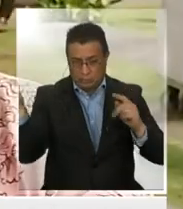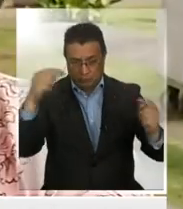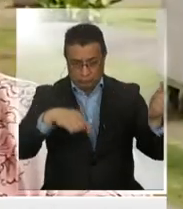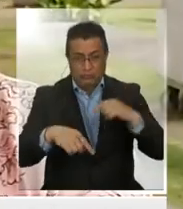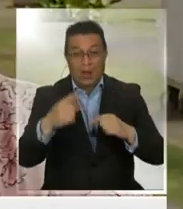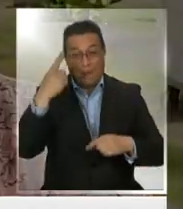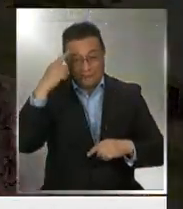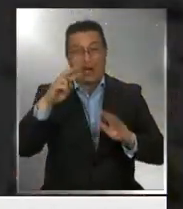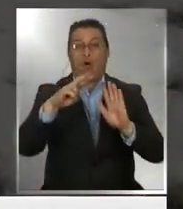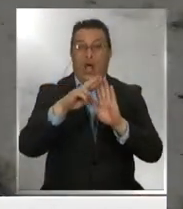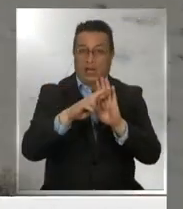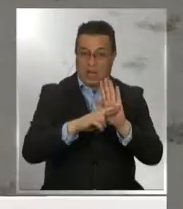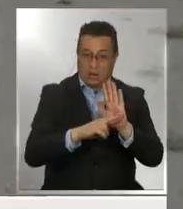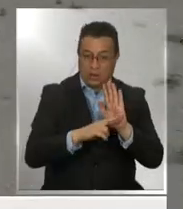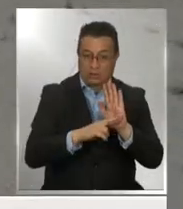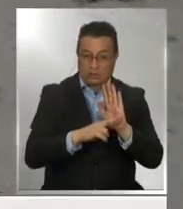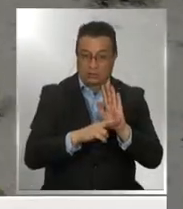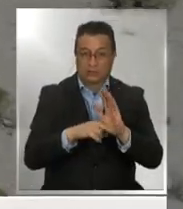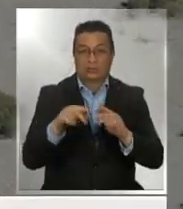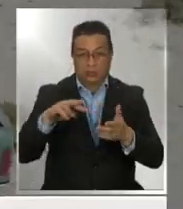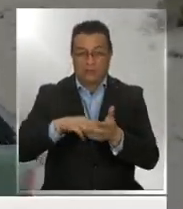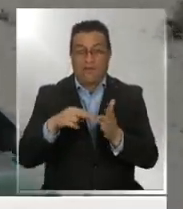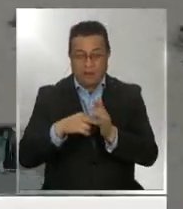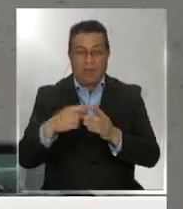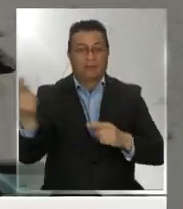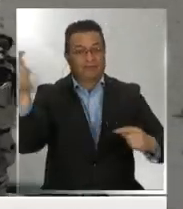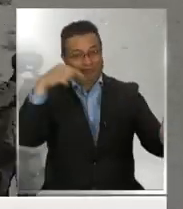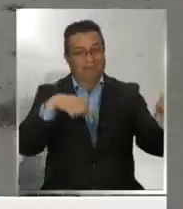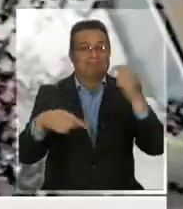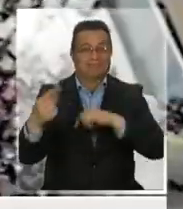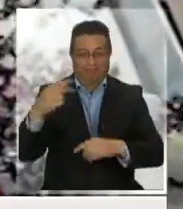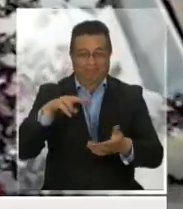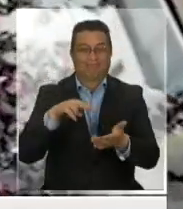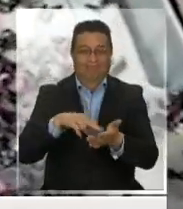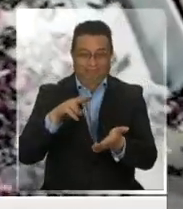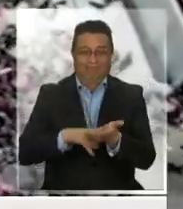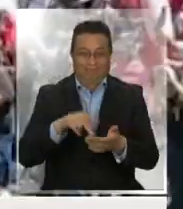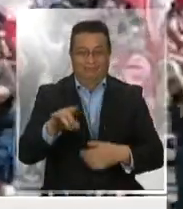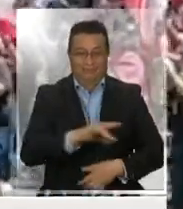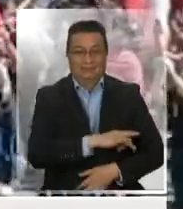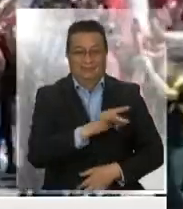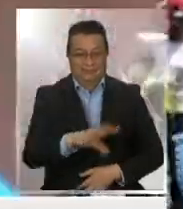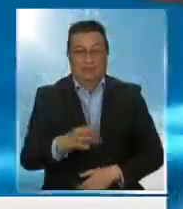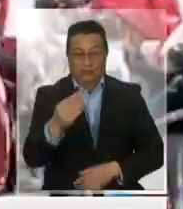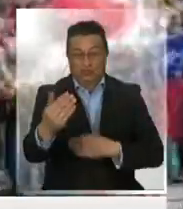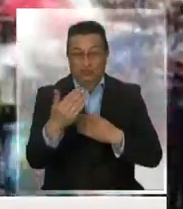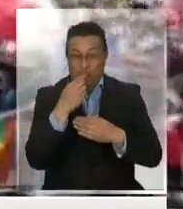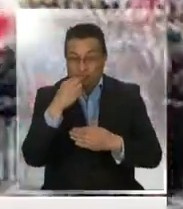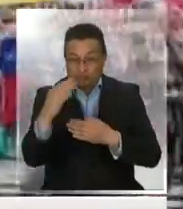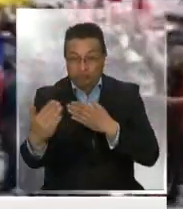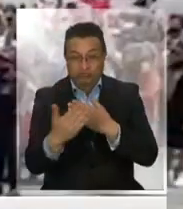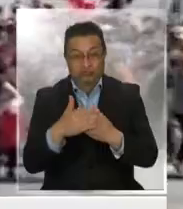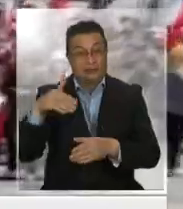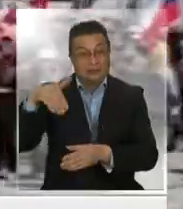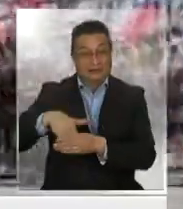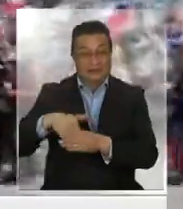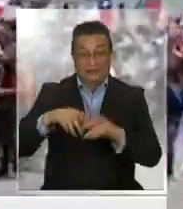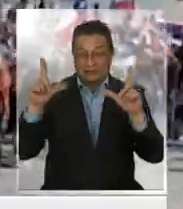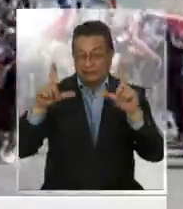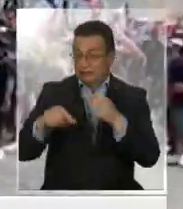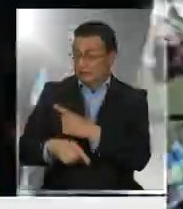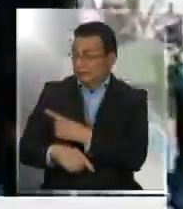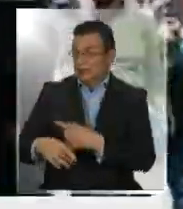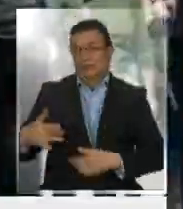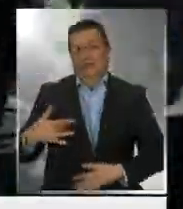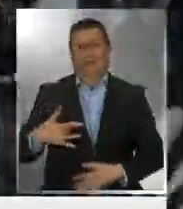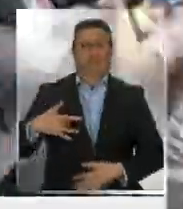digo, que sea regularizado. La crisis migratoria es una realidad en Chile. A puertas de las elecciones, estas crudas imágenes del